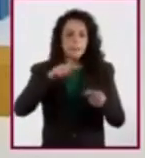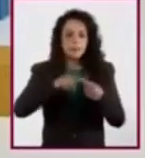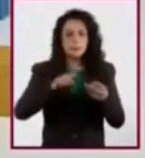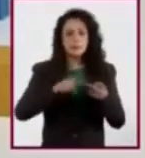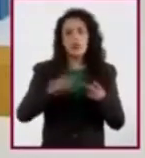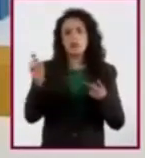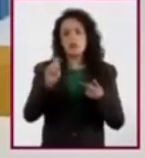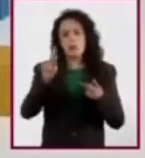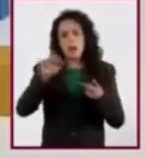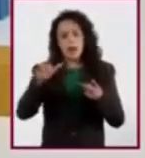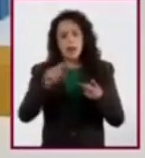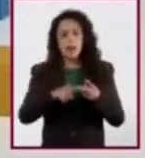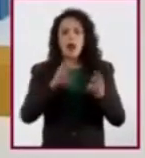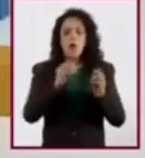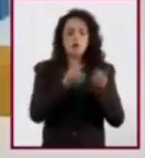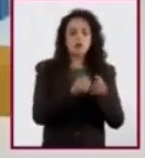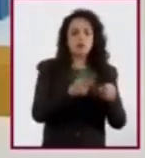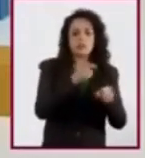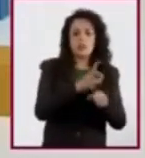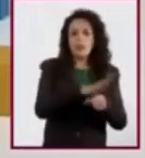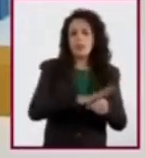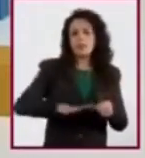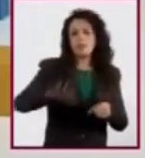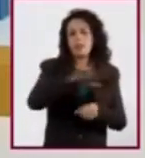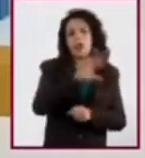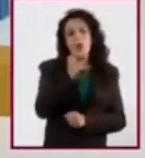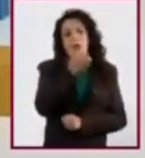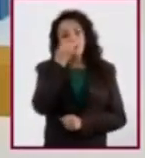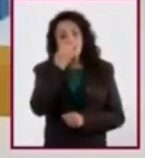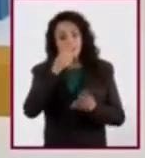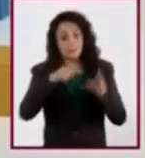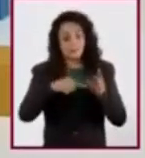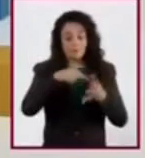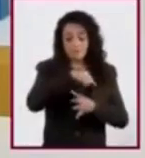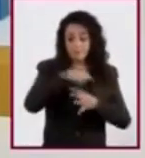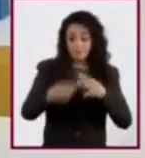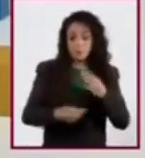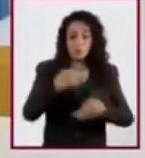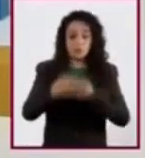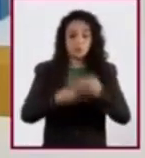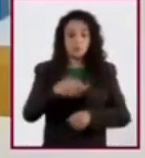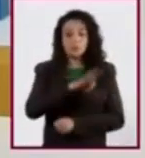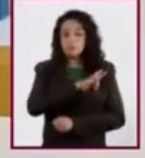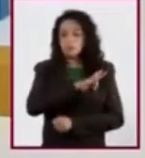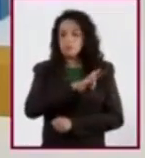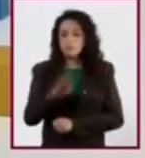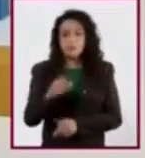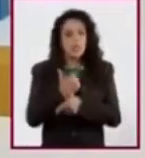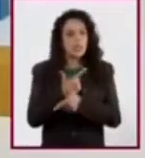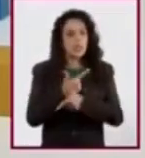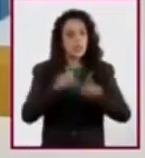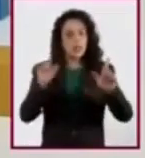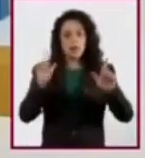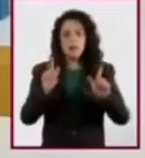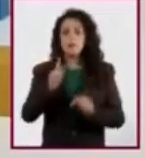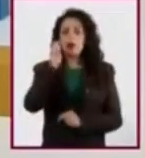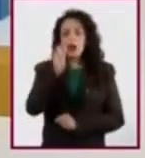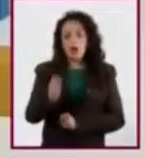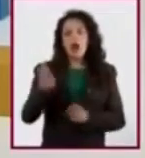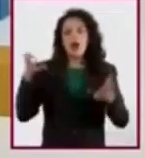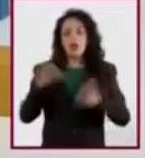escolar y en la sociedad en general, para que todas y todos podamos desarrollar sin distinción nuestras habilidades